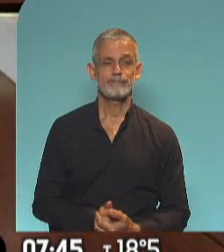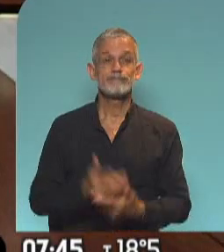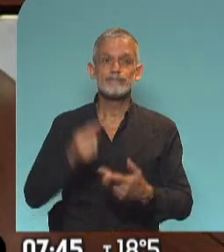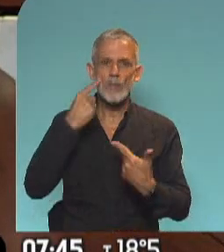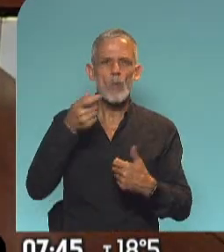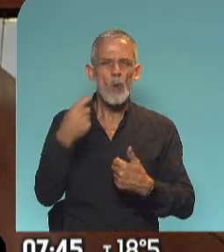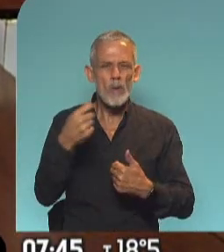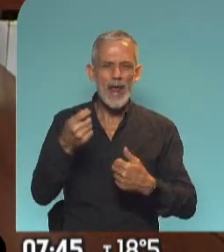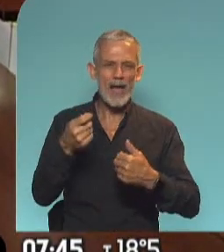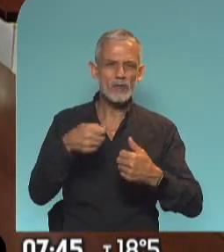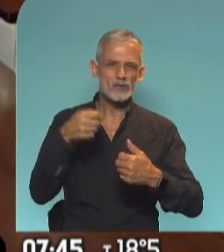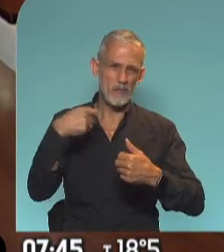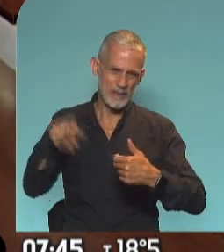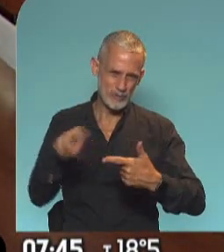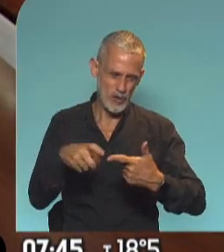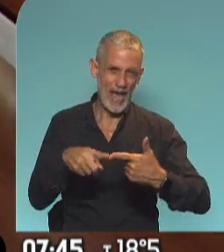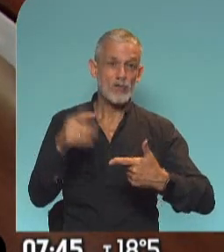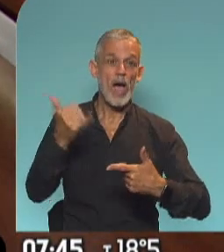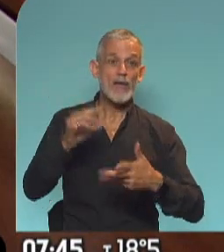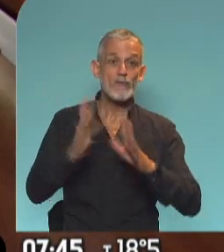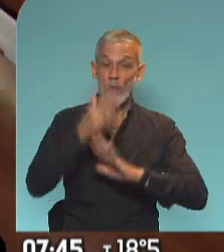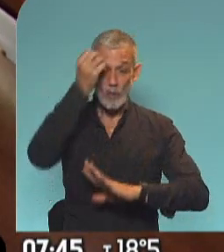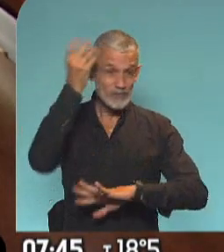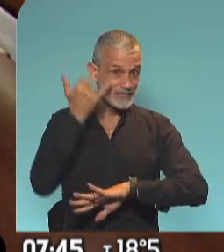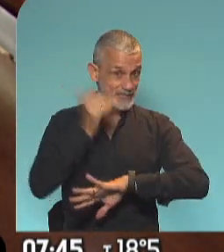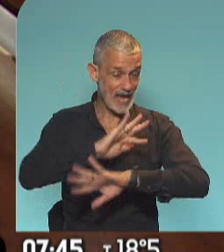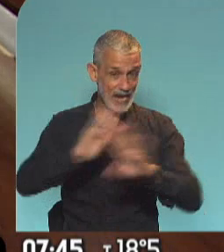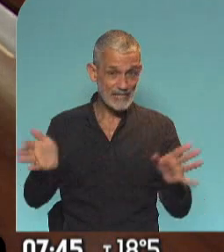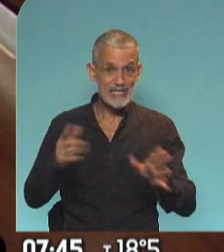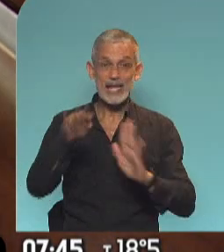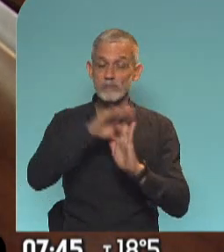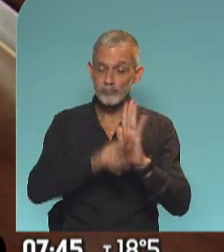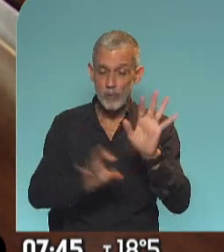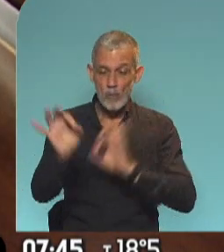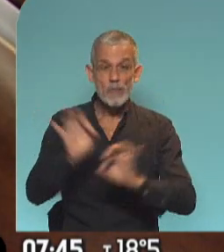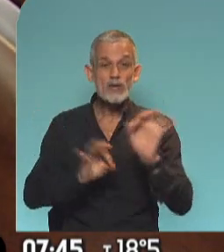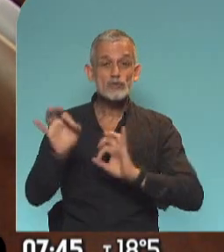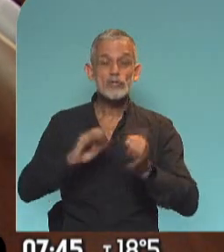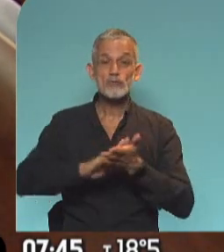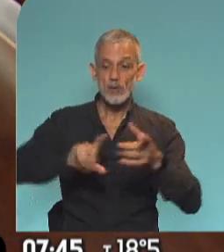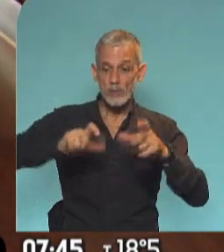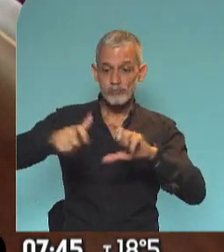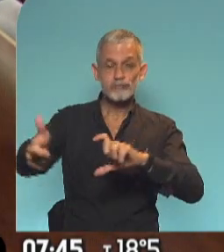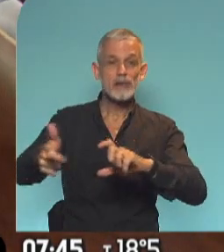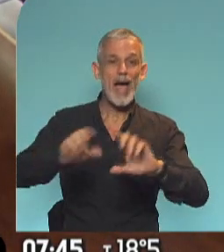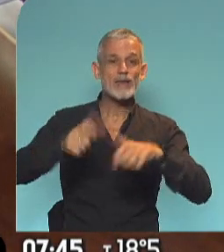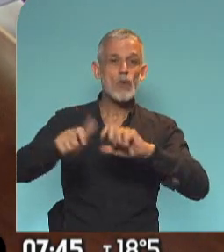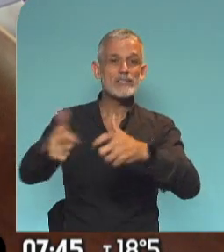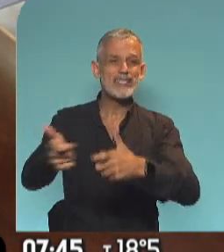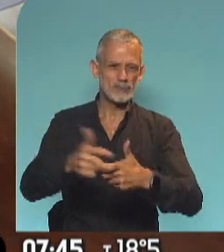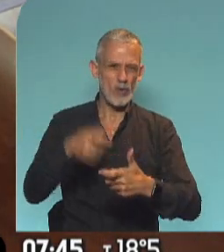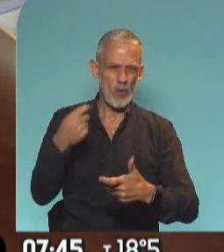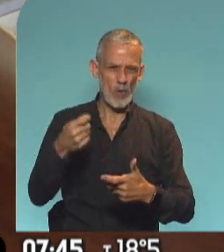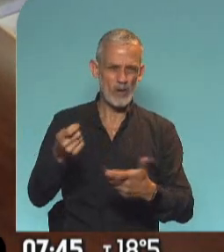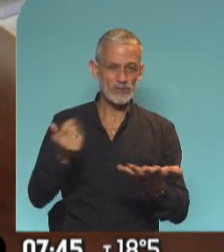Atención jubilados y pensionados, tenemos de manera oficial un proyecto de movilidad de actualización jubilatoria con